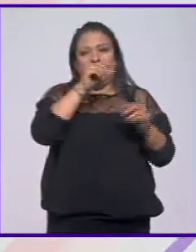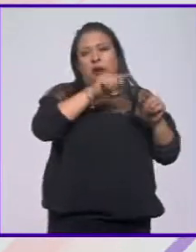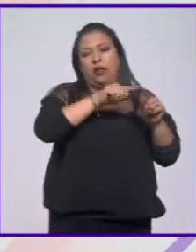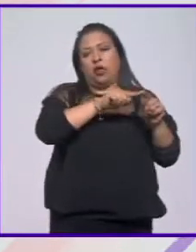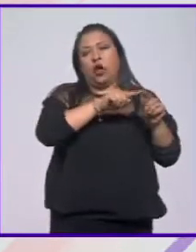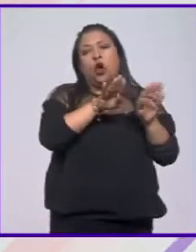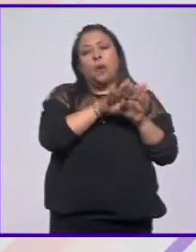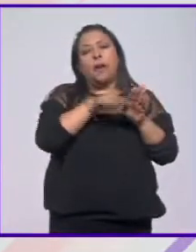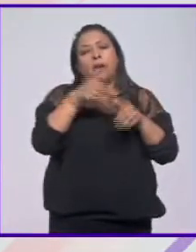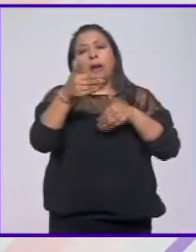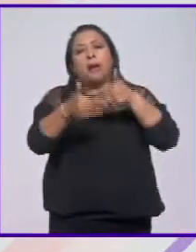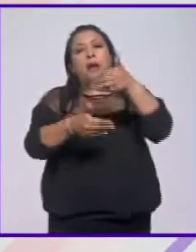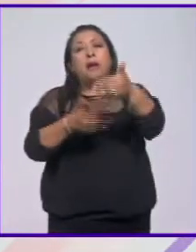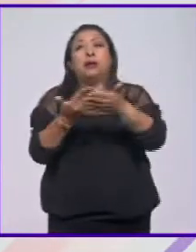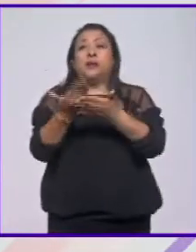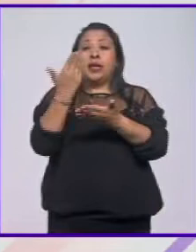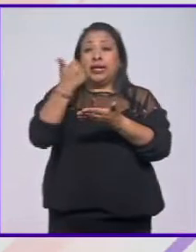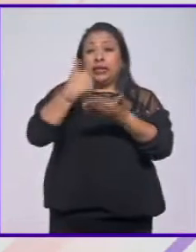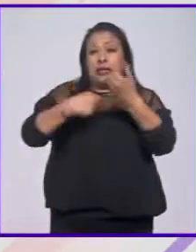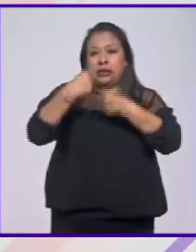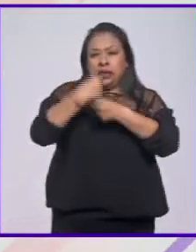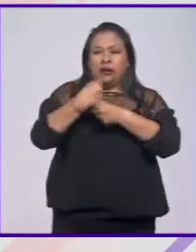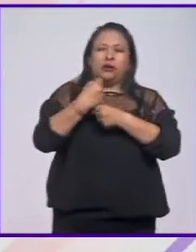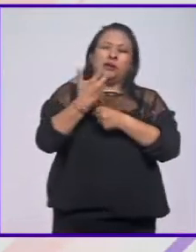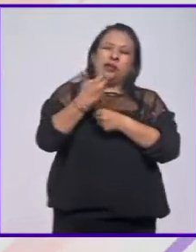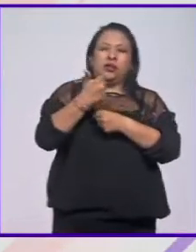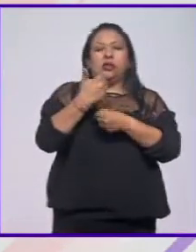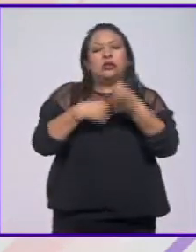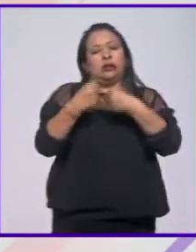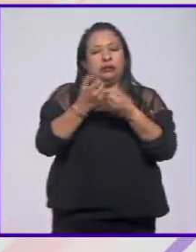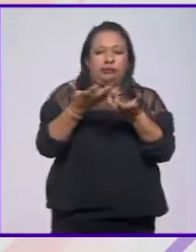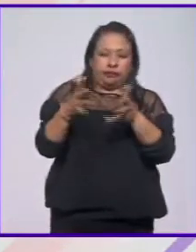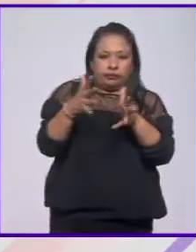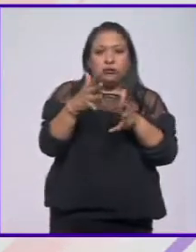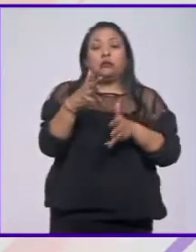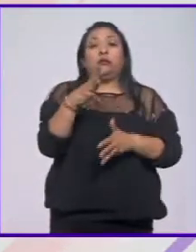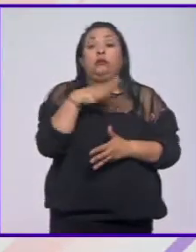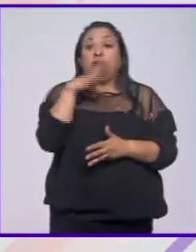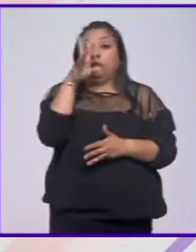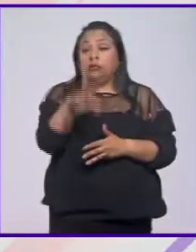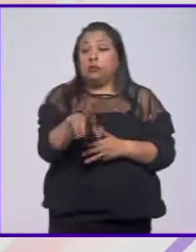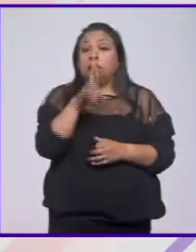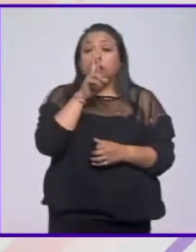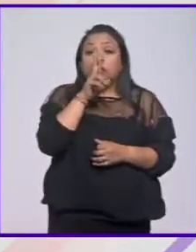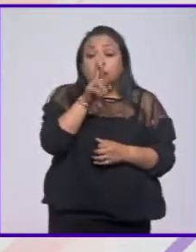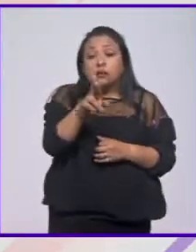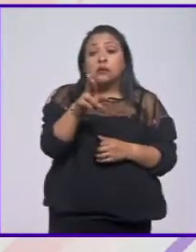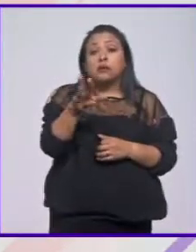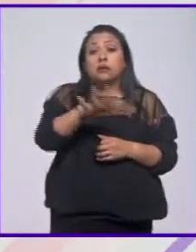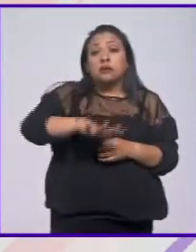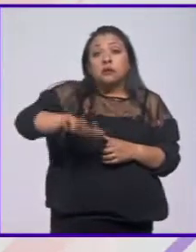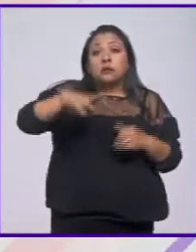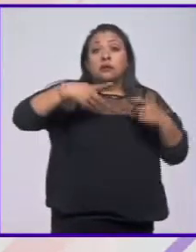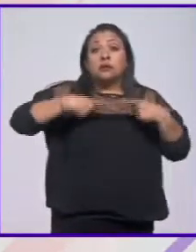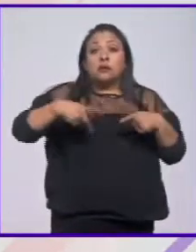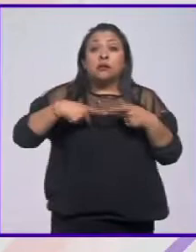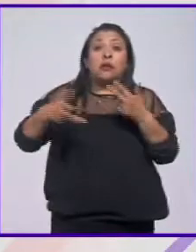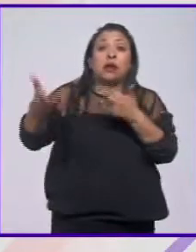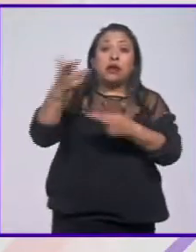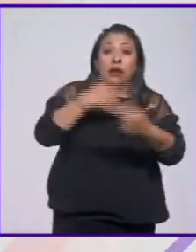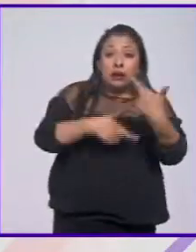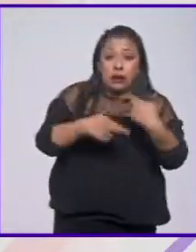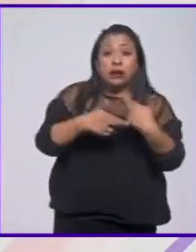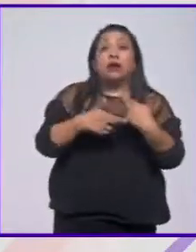Como desde hace 6 años, ¿no? 5 o 6 años, que ha sido una respuesta a esta población en retorno,